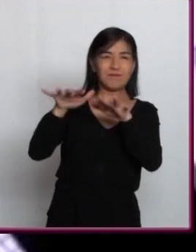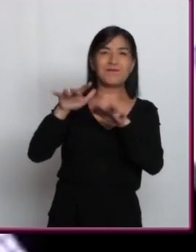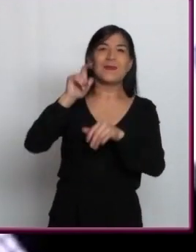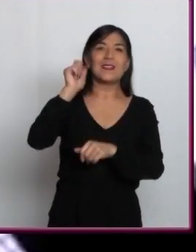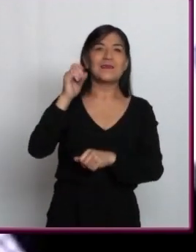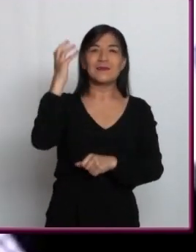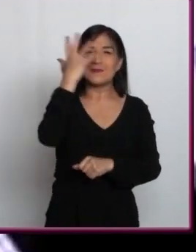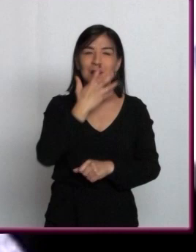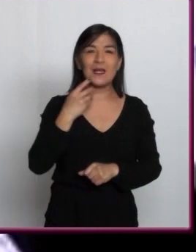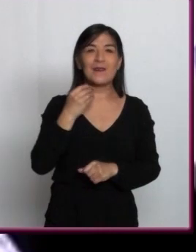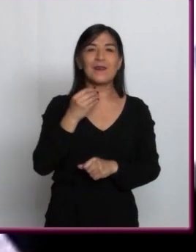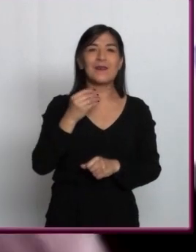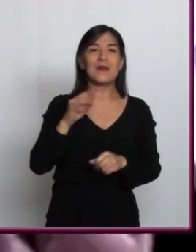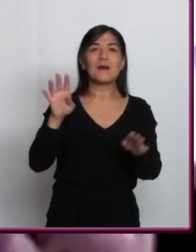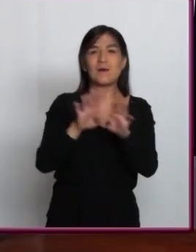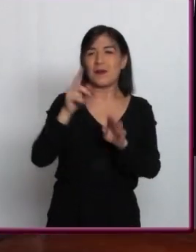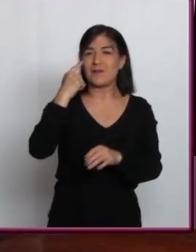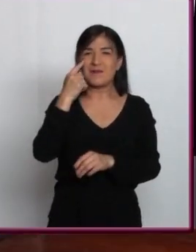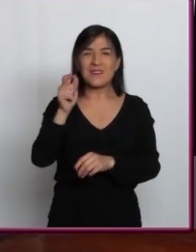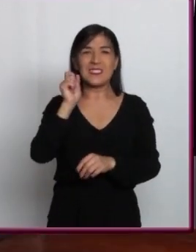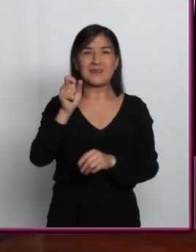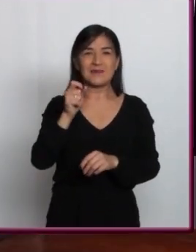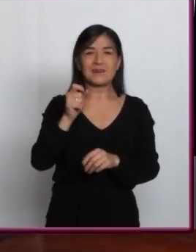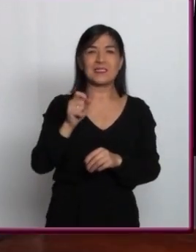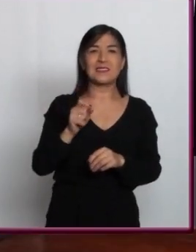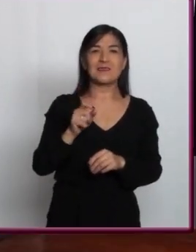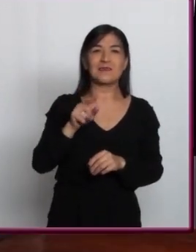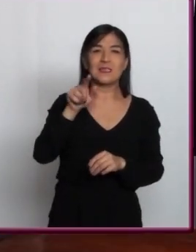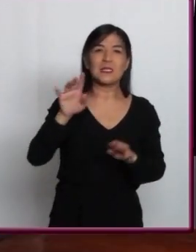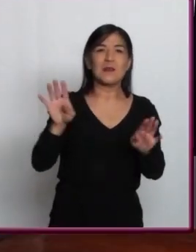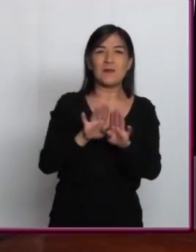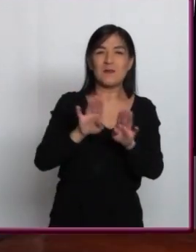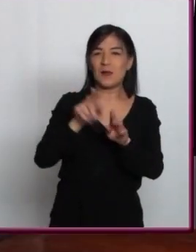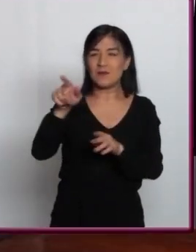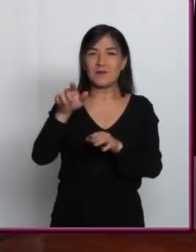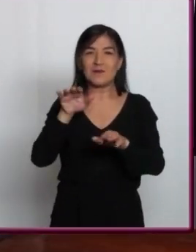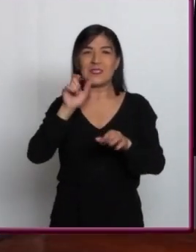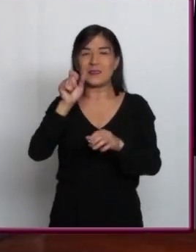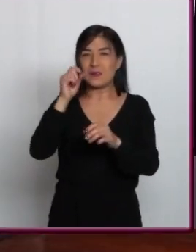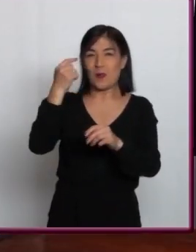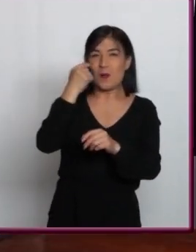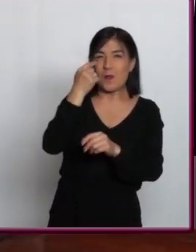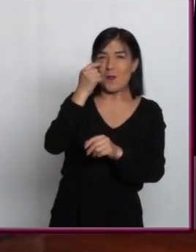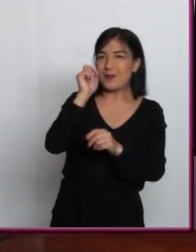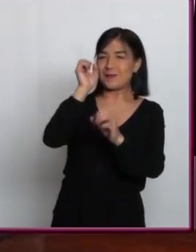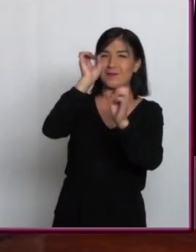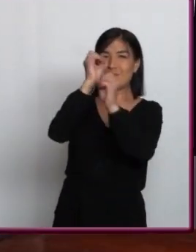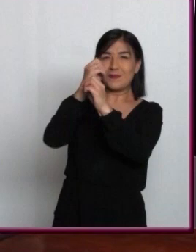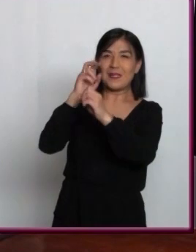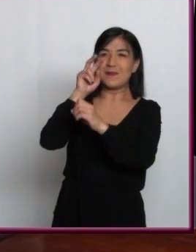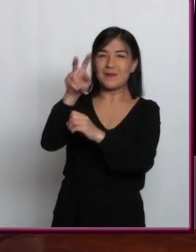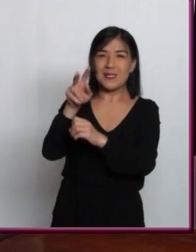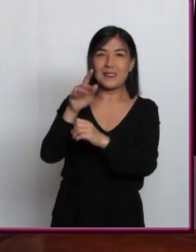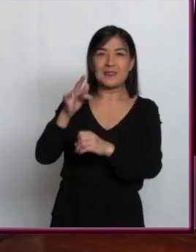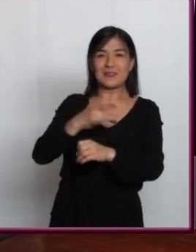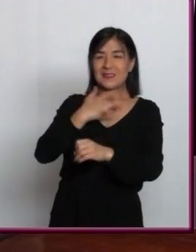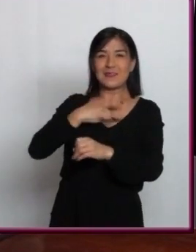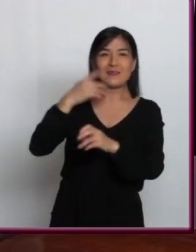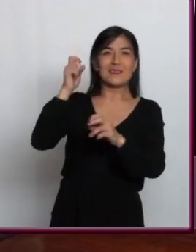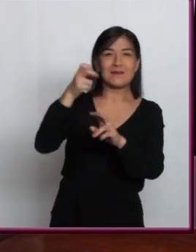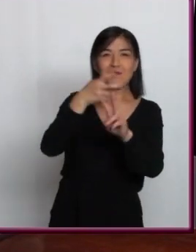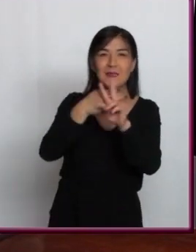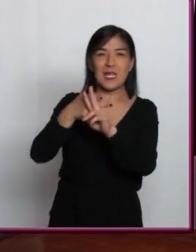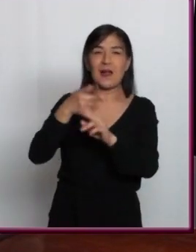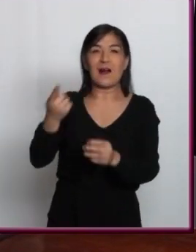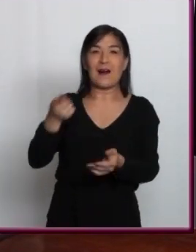que, como digo, vemos muchas por telescopios muy poderosos, pero al ojo, así, desnudo, la última vez que se